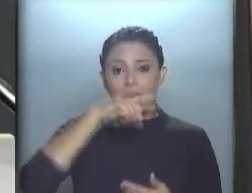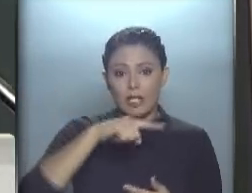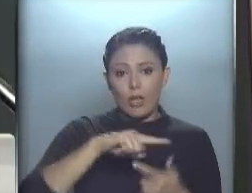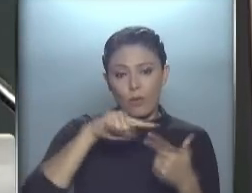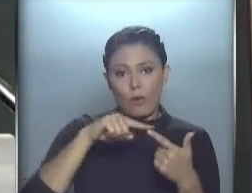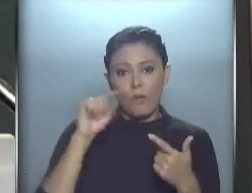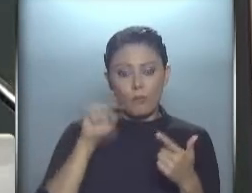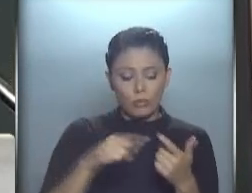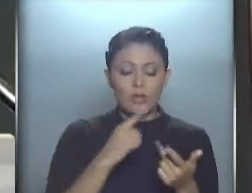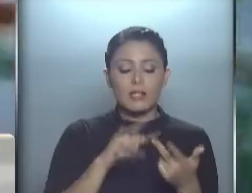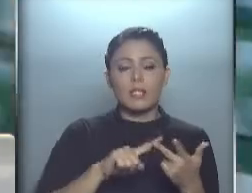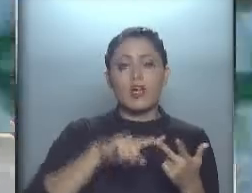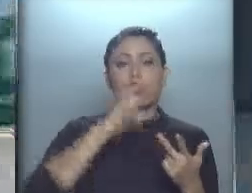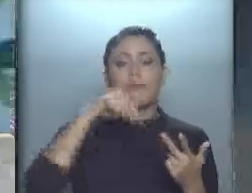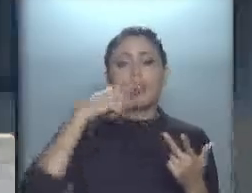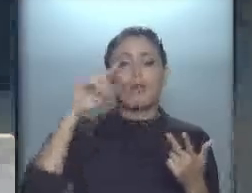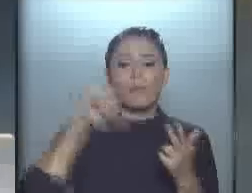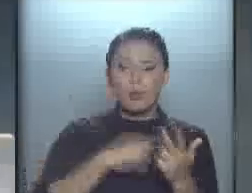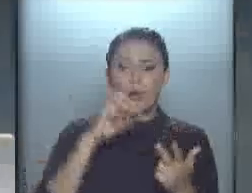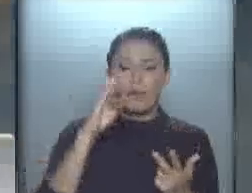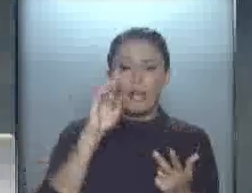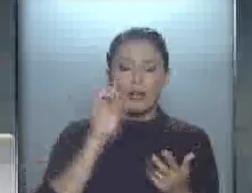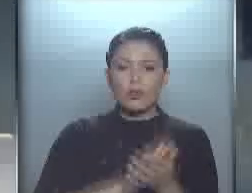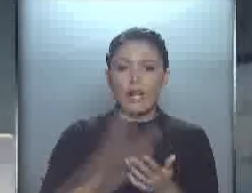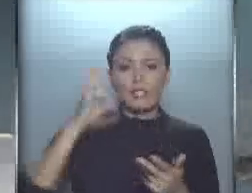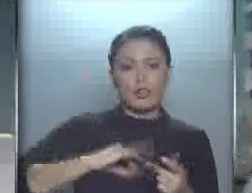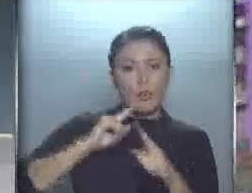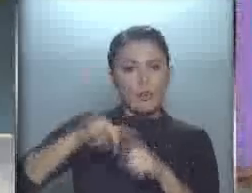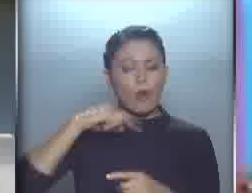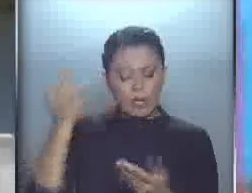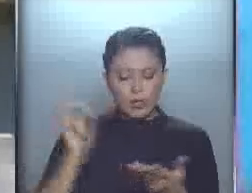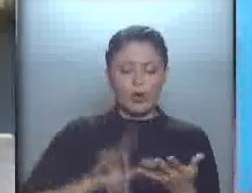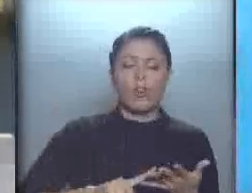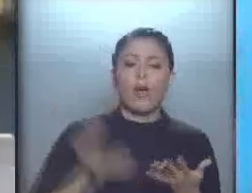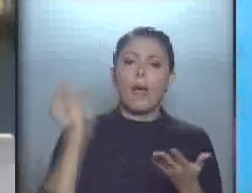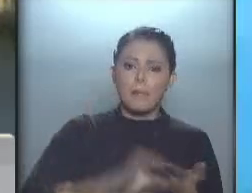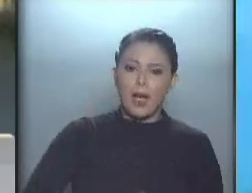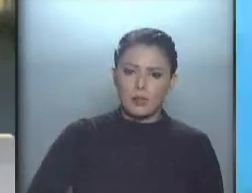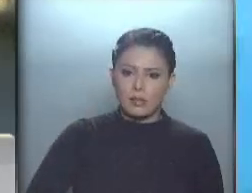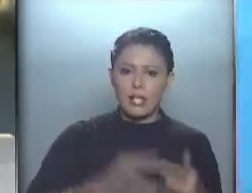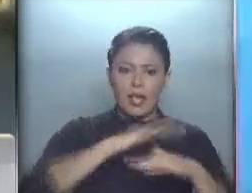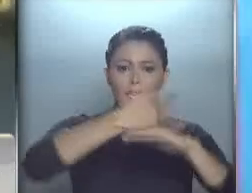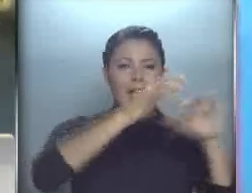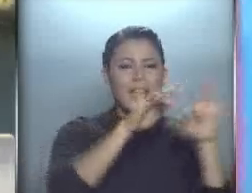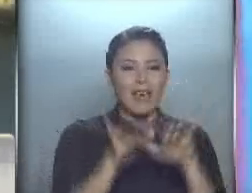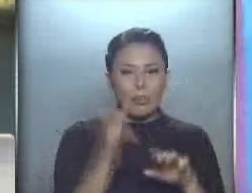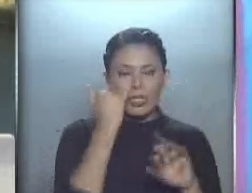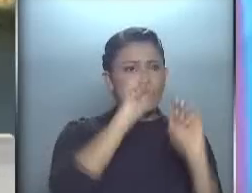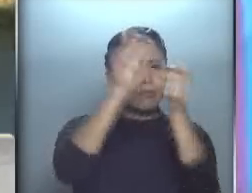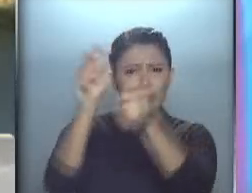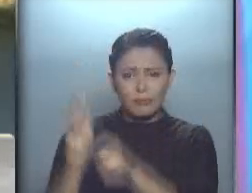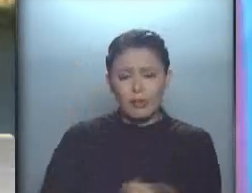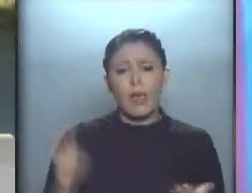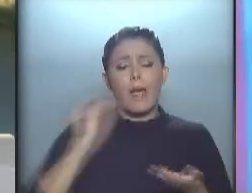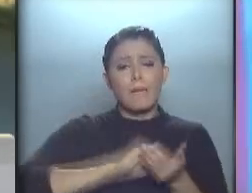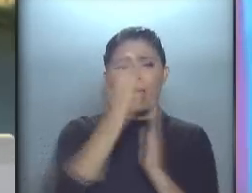1,2 puntos del producto interno bruto en asignación universal por hijo y si tomamos las netbooks distribuidas Y si tomamos el